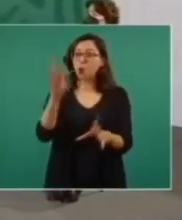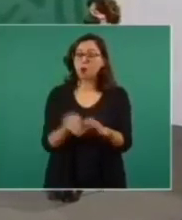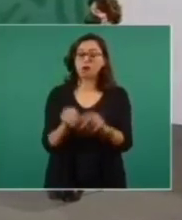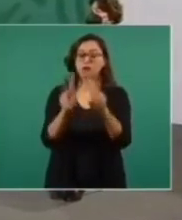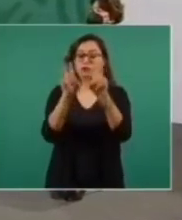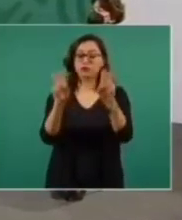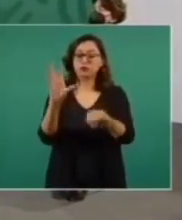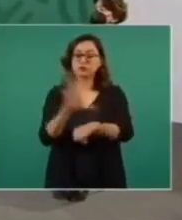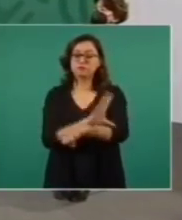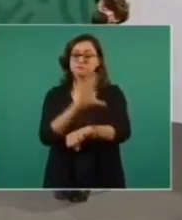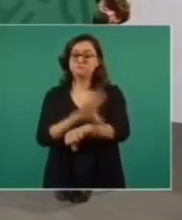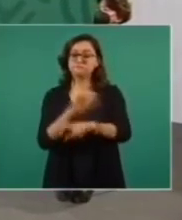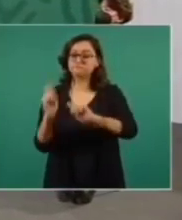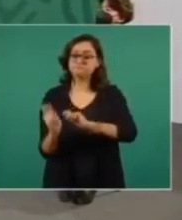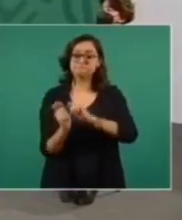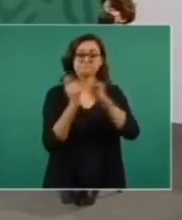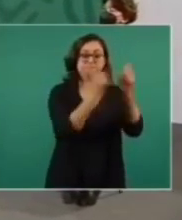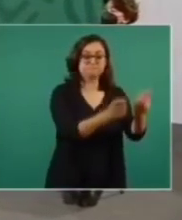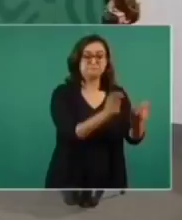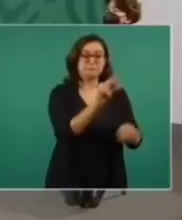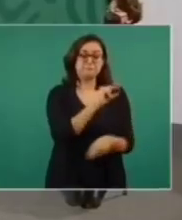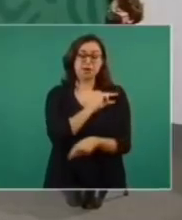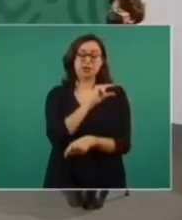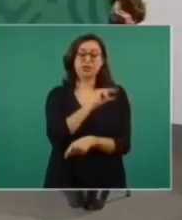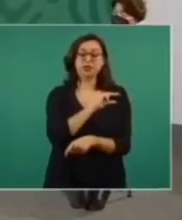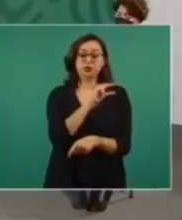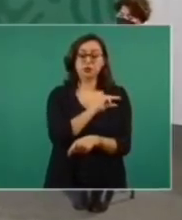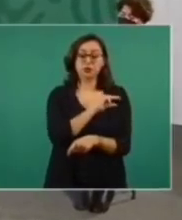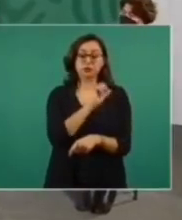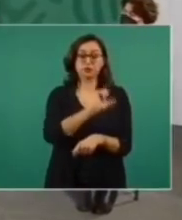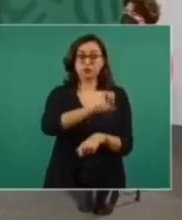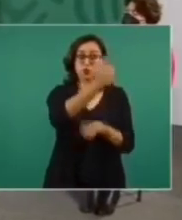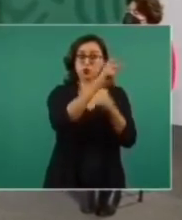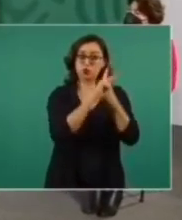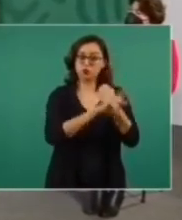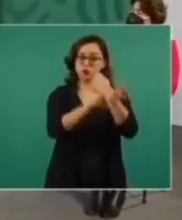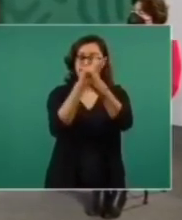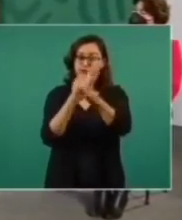eléctrica a los particulares, sobre todo a las empresas extranjeras